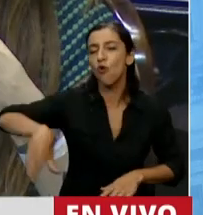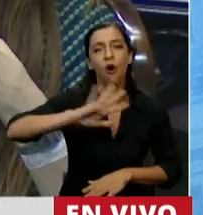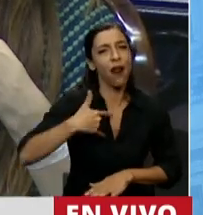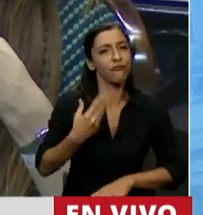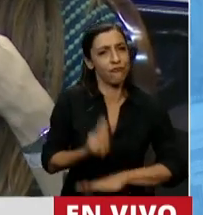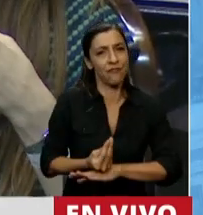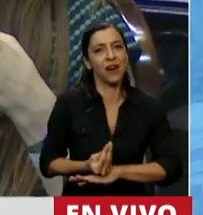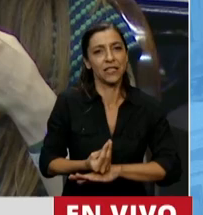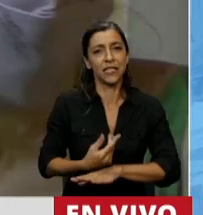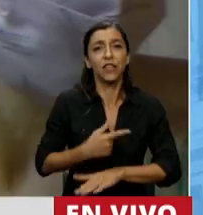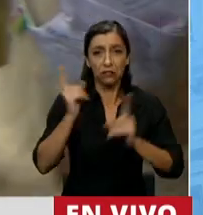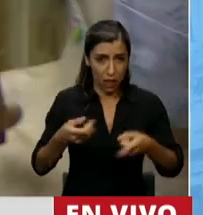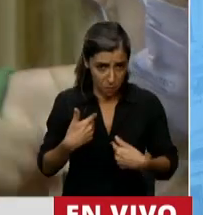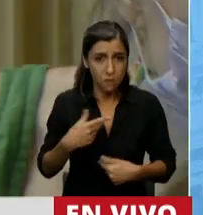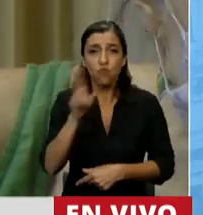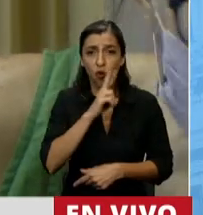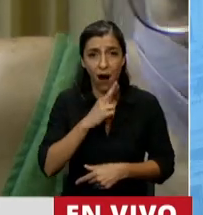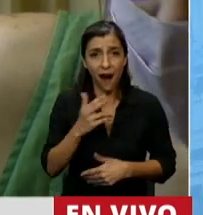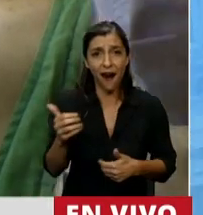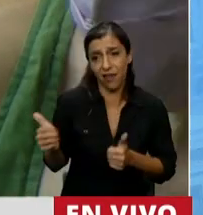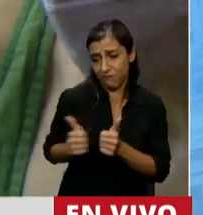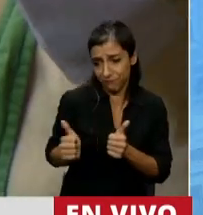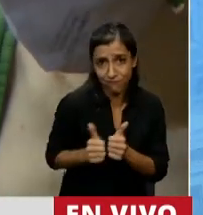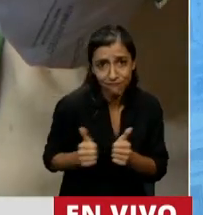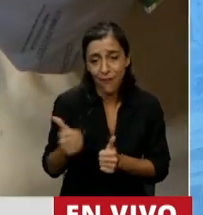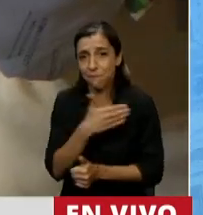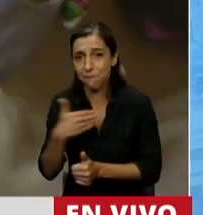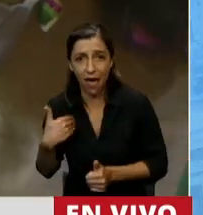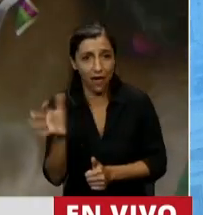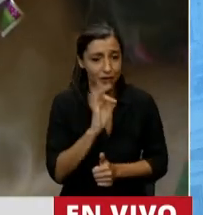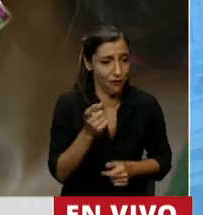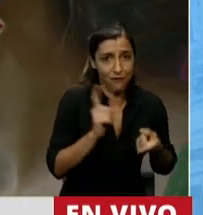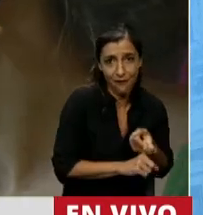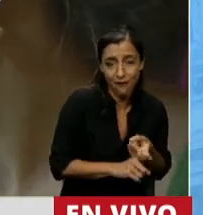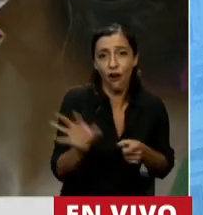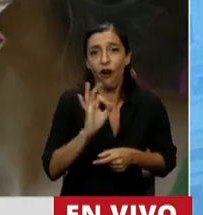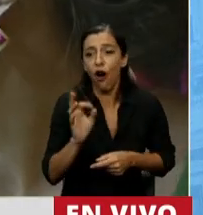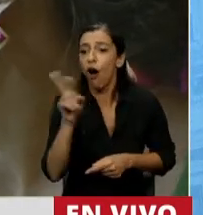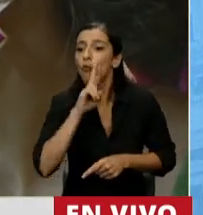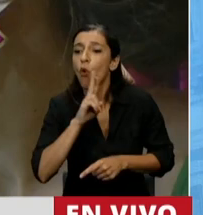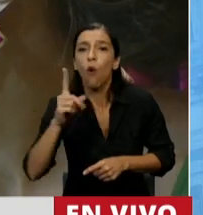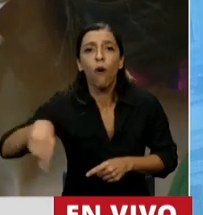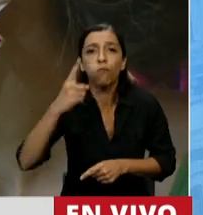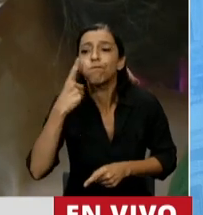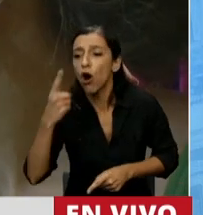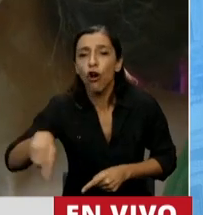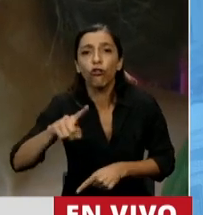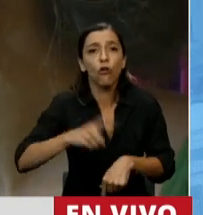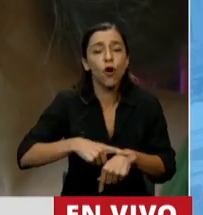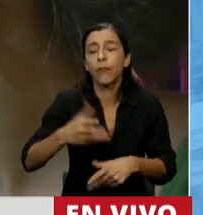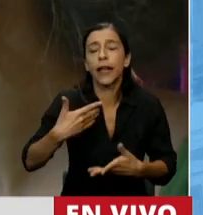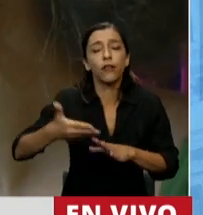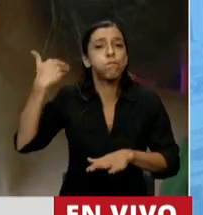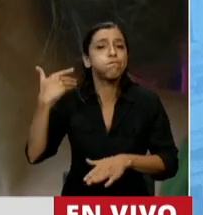tengo, como es mi madre, mi mujer, y mujeres que he conocido que tuvieron que interrumpir embarazos por distintas razones,